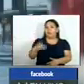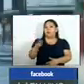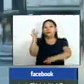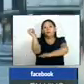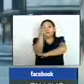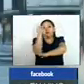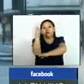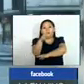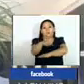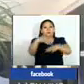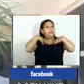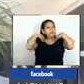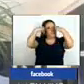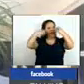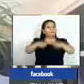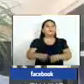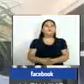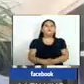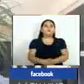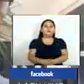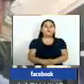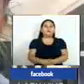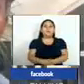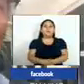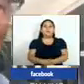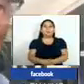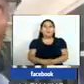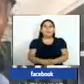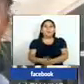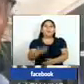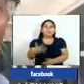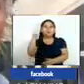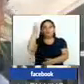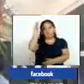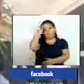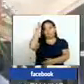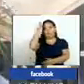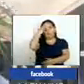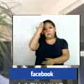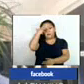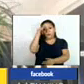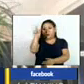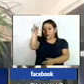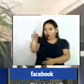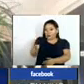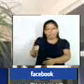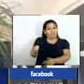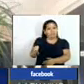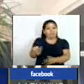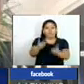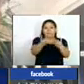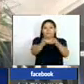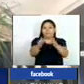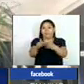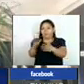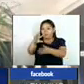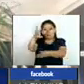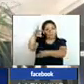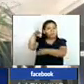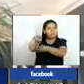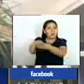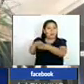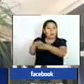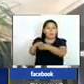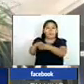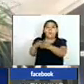emergencia sanitaria. Ya se ha sabido que en diferentes hoteles se mezclan las personas, tienen